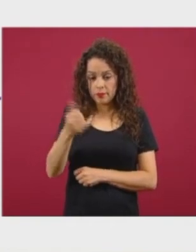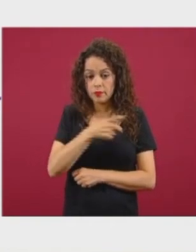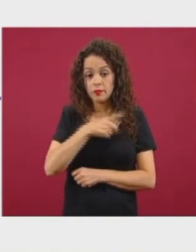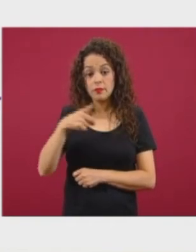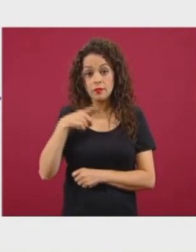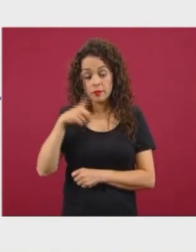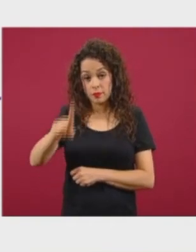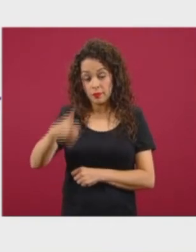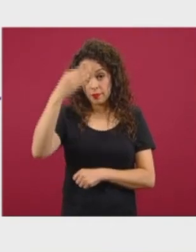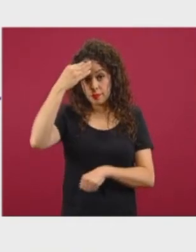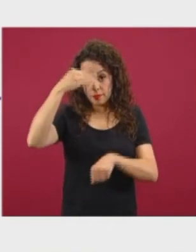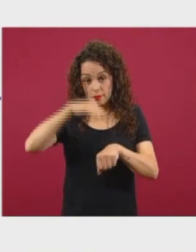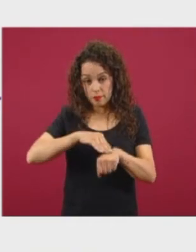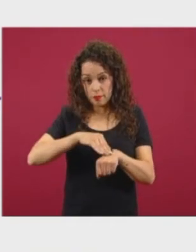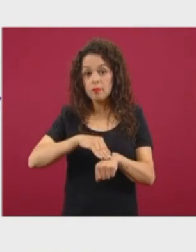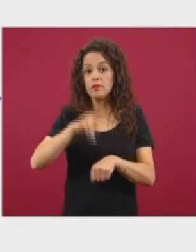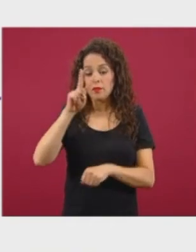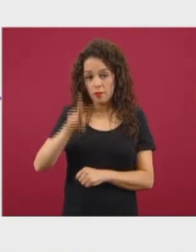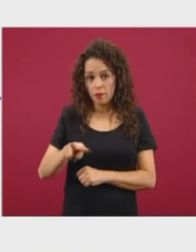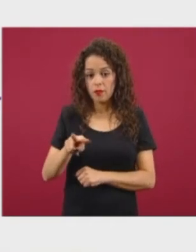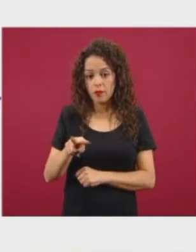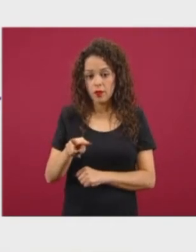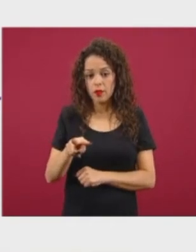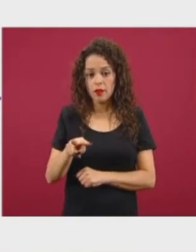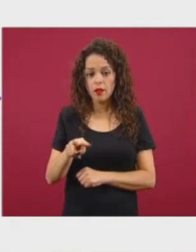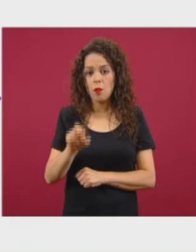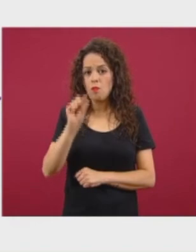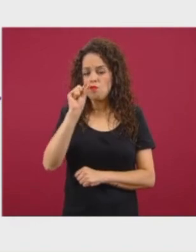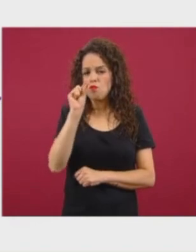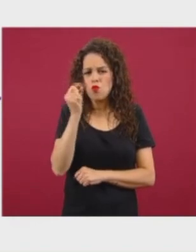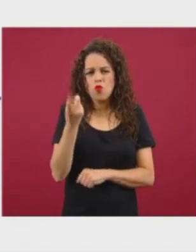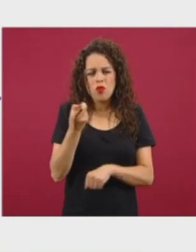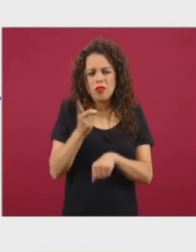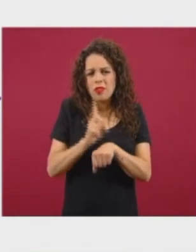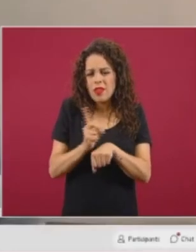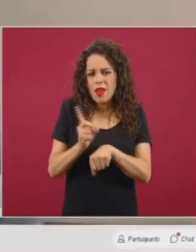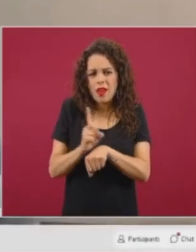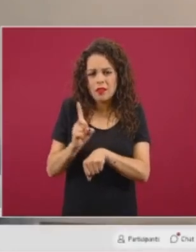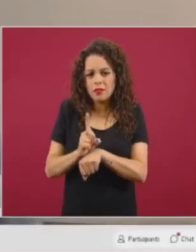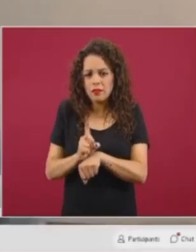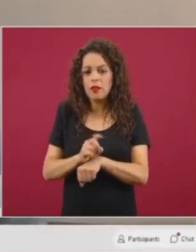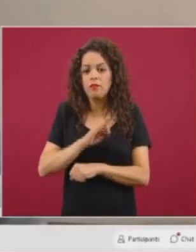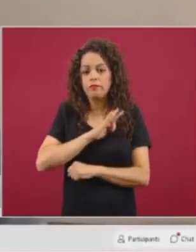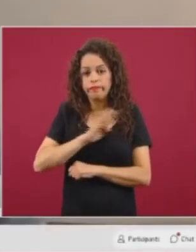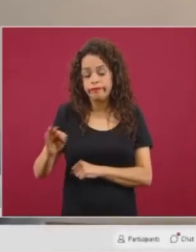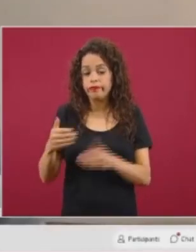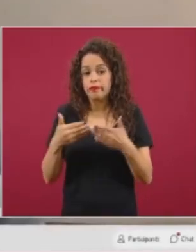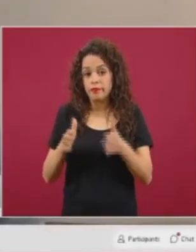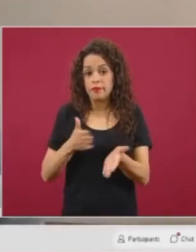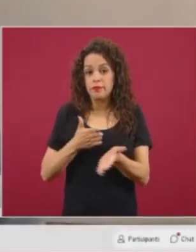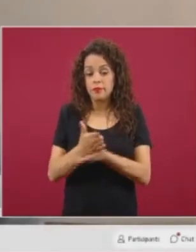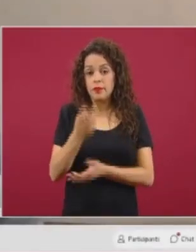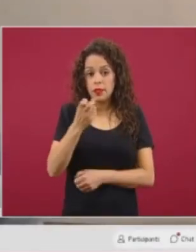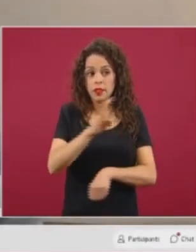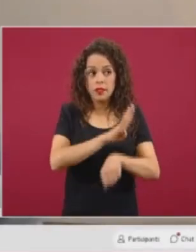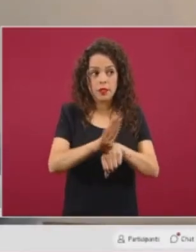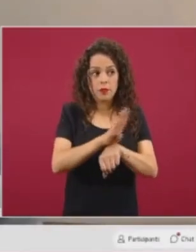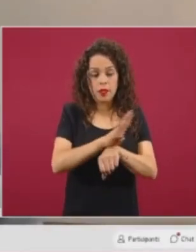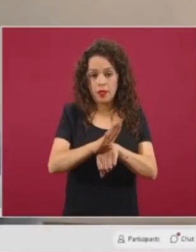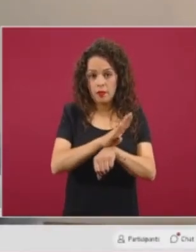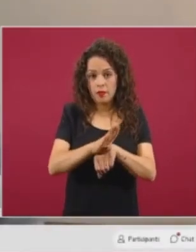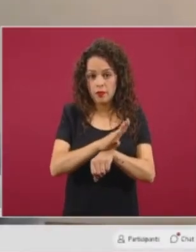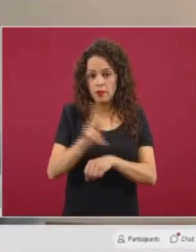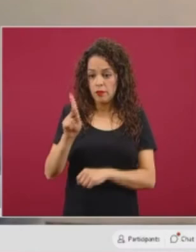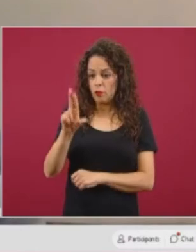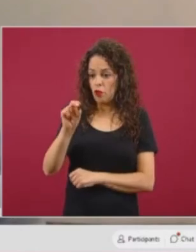de oportunidad realmente corta, son pocos días para poder acceder a los beneficios que ofrece esta